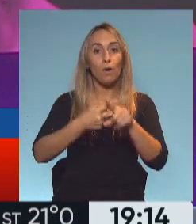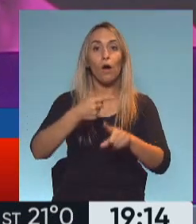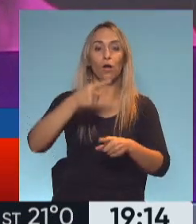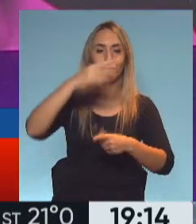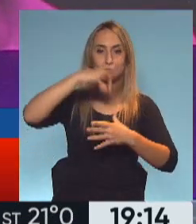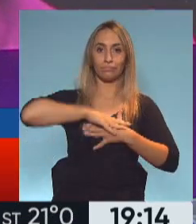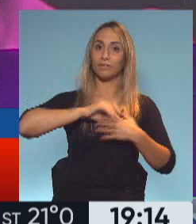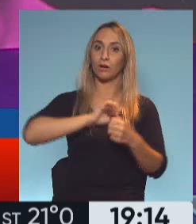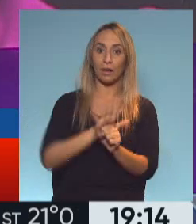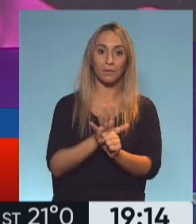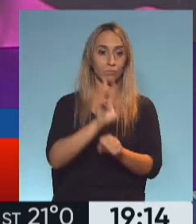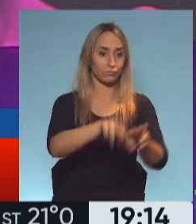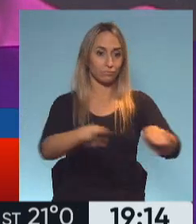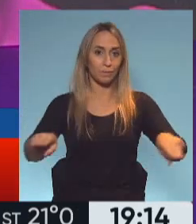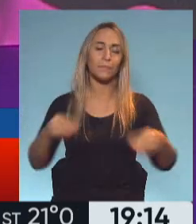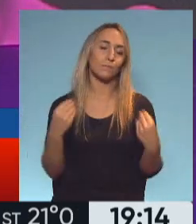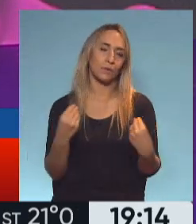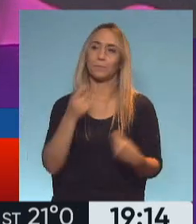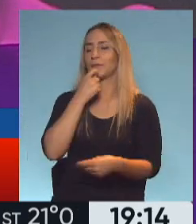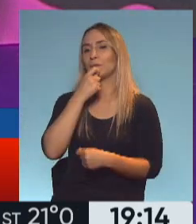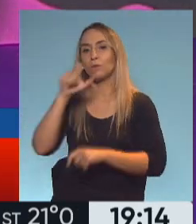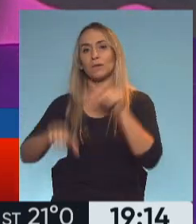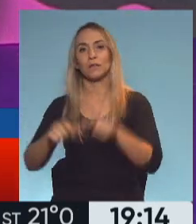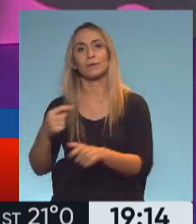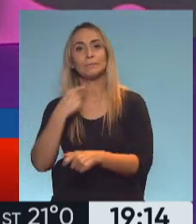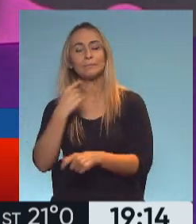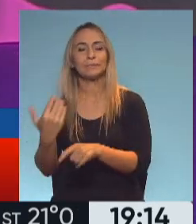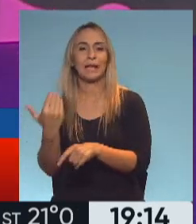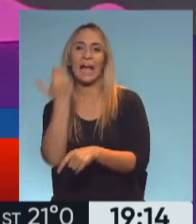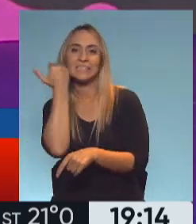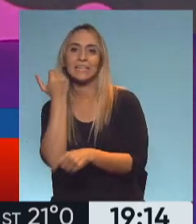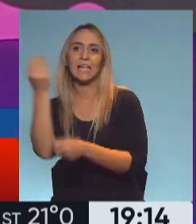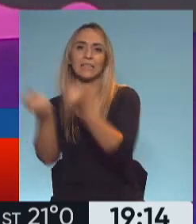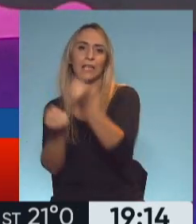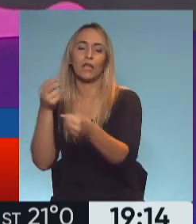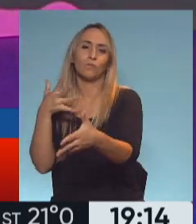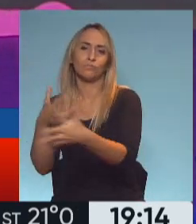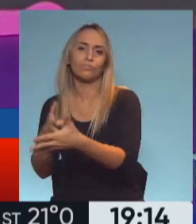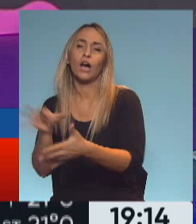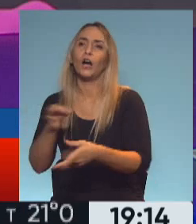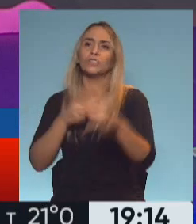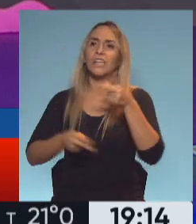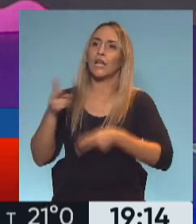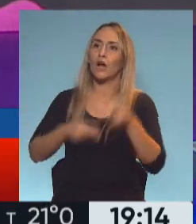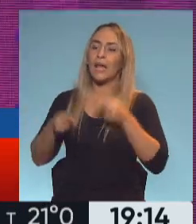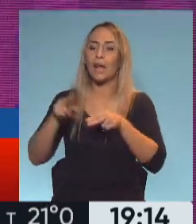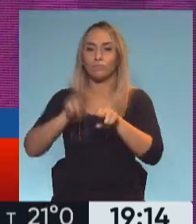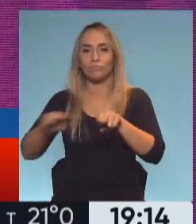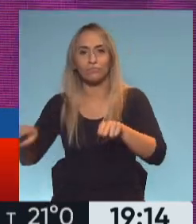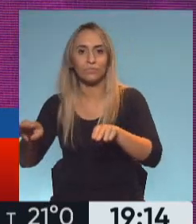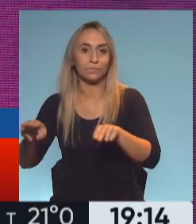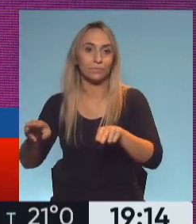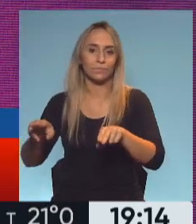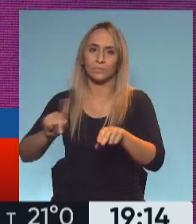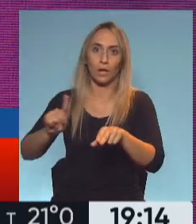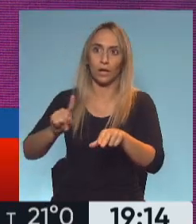todo paralizado, entonces no había accidentes de tránsito, claro, por ejemplo, ¿no? Se postergaron cirugías, se postergaron muchísimas cosas que ocupan